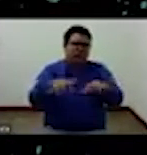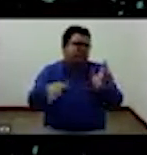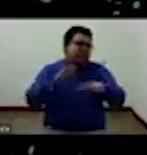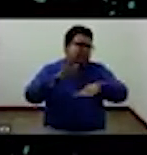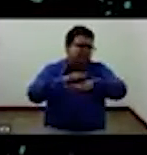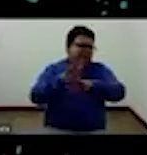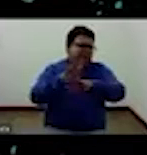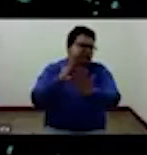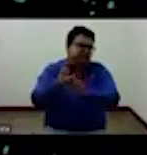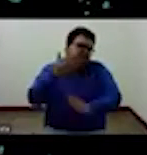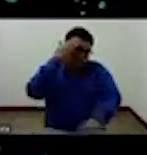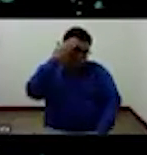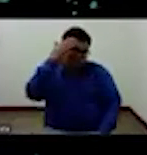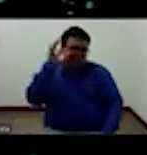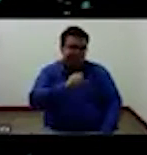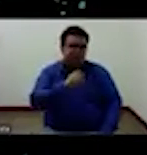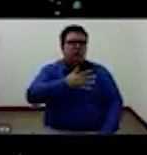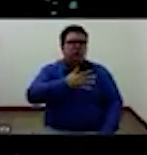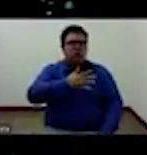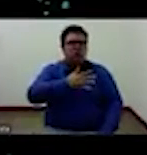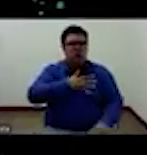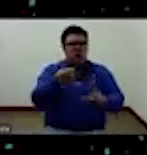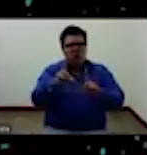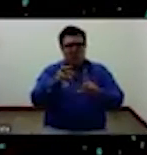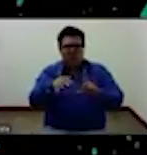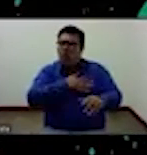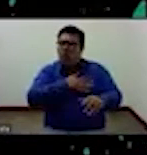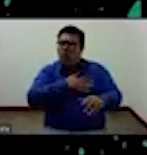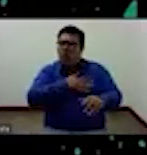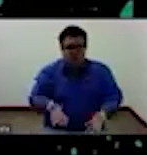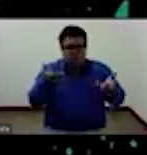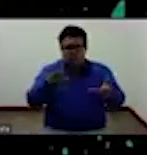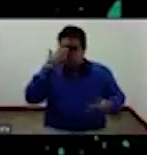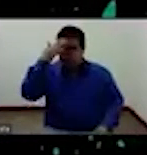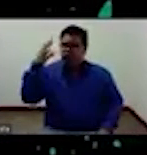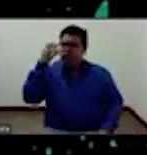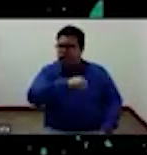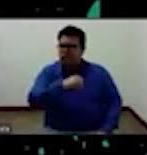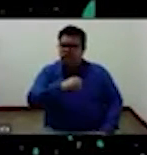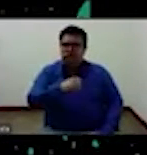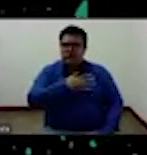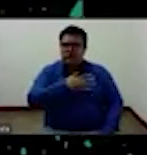página está ahí a su disposición para que la puedan